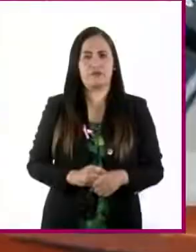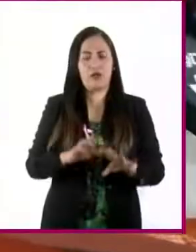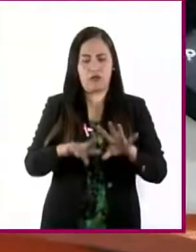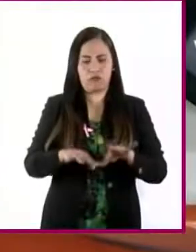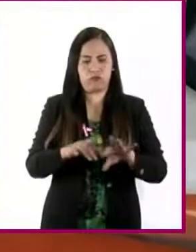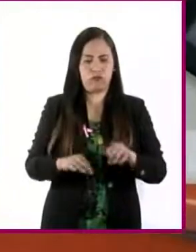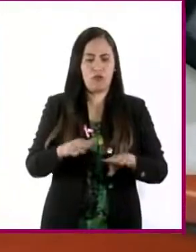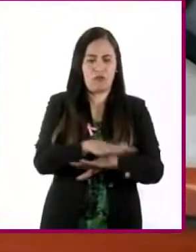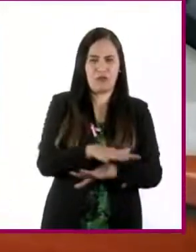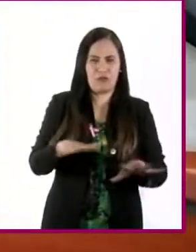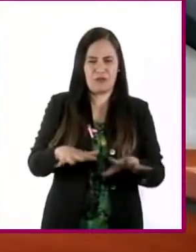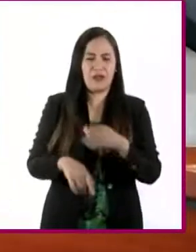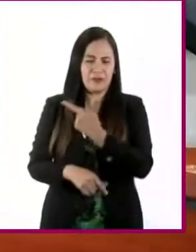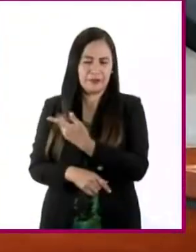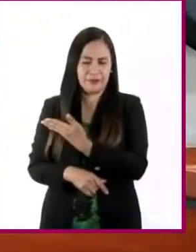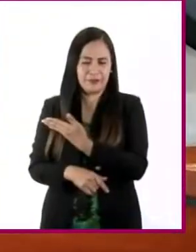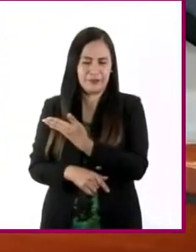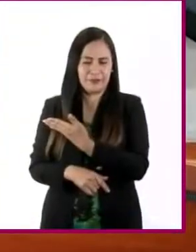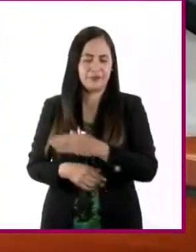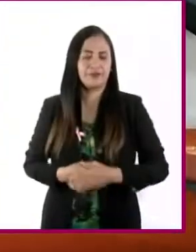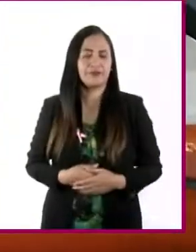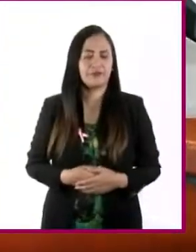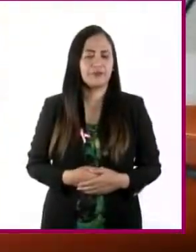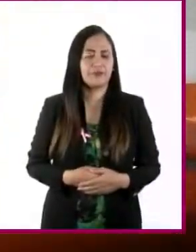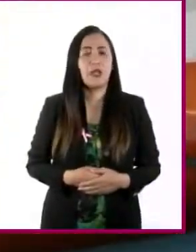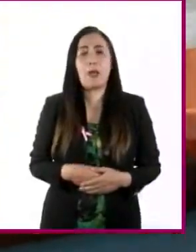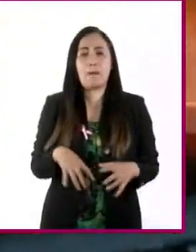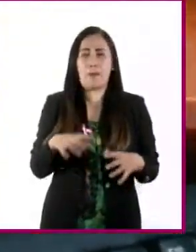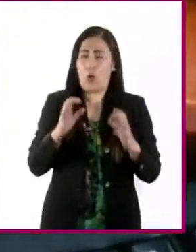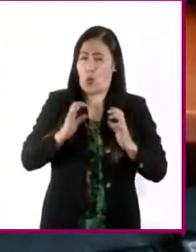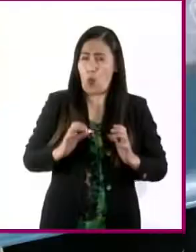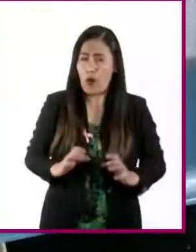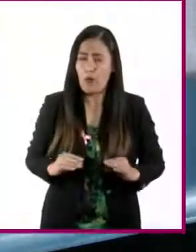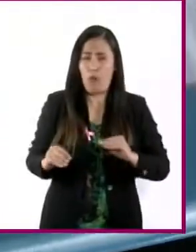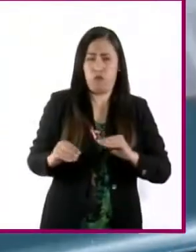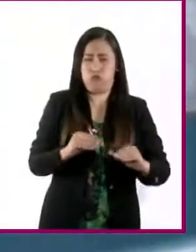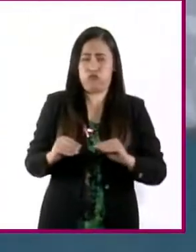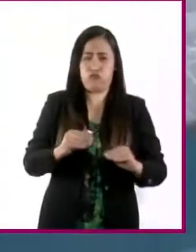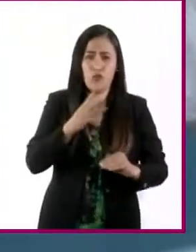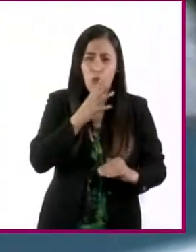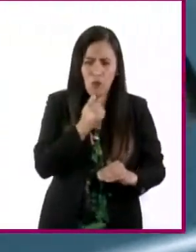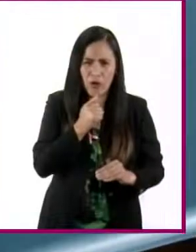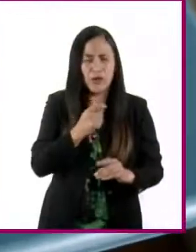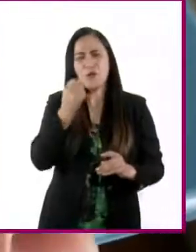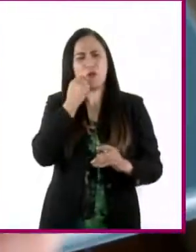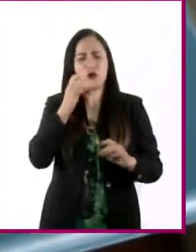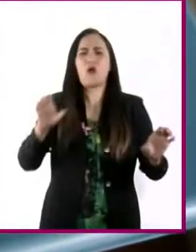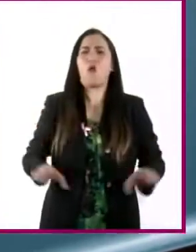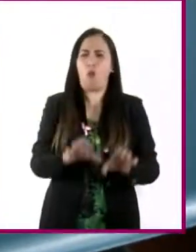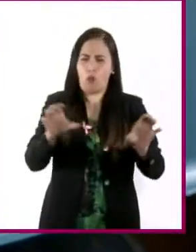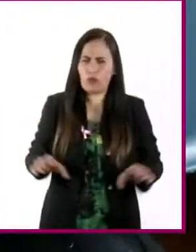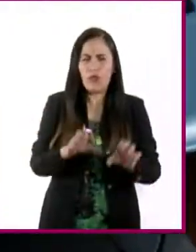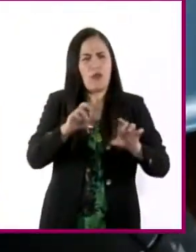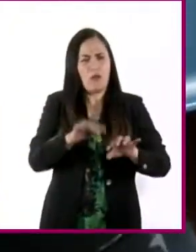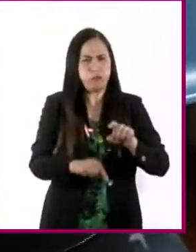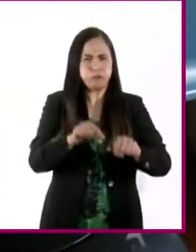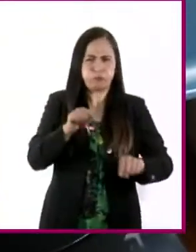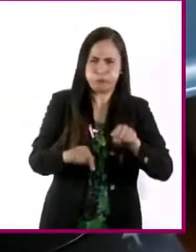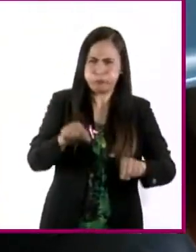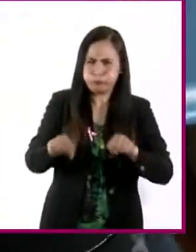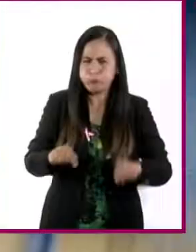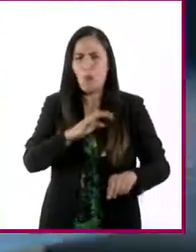lo tanto, tenemos diversas necesidades y maneras de aprender. Así es, Axel. Y para entrar de lleno con el tema, les preparé el